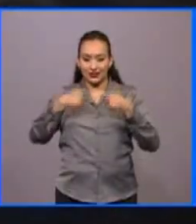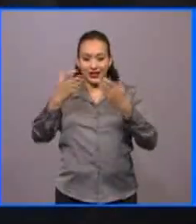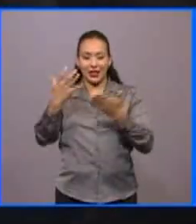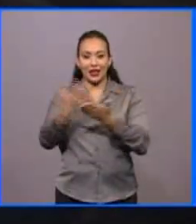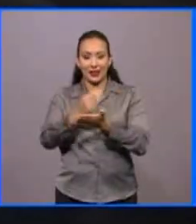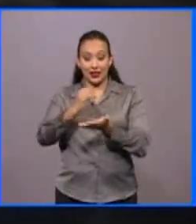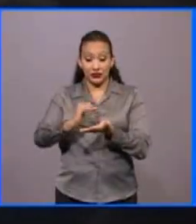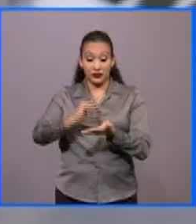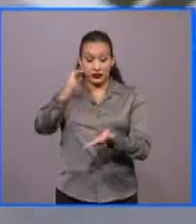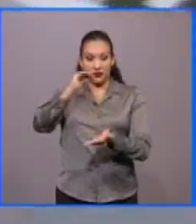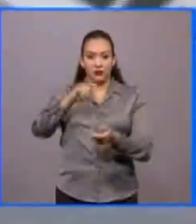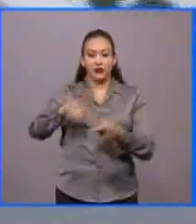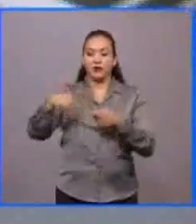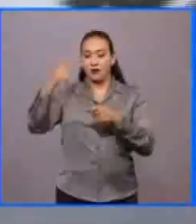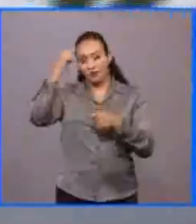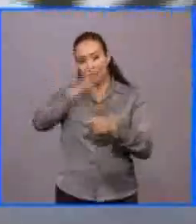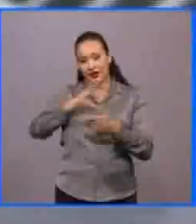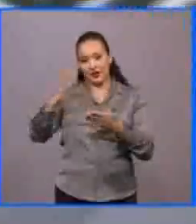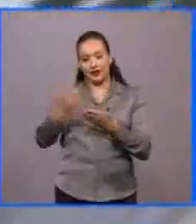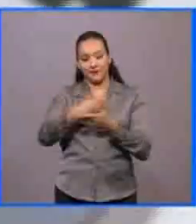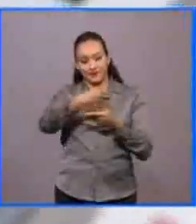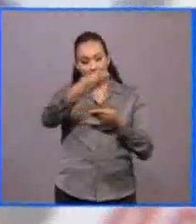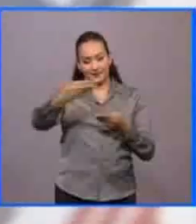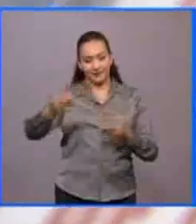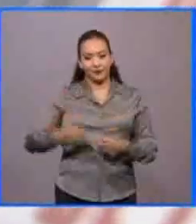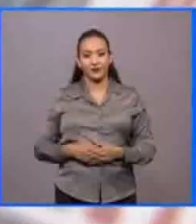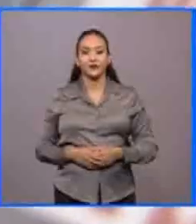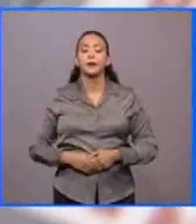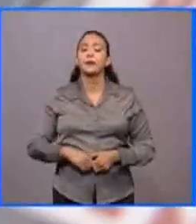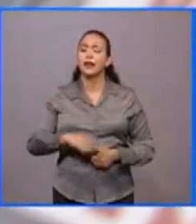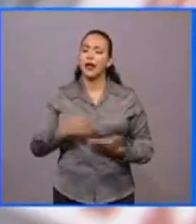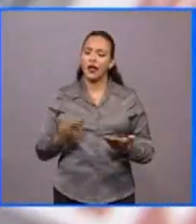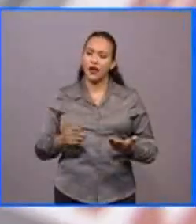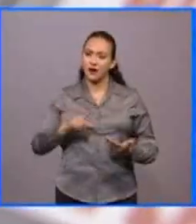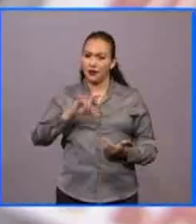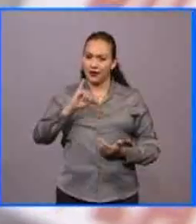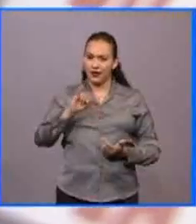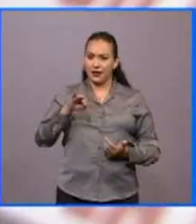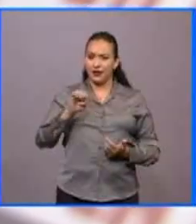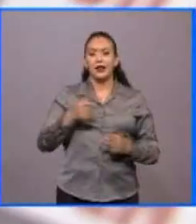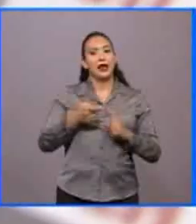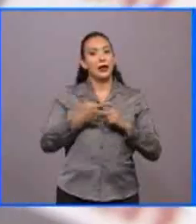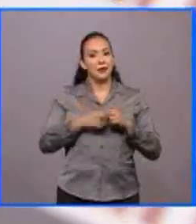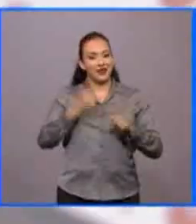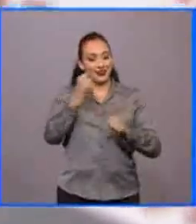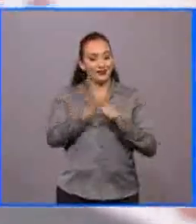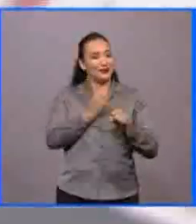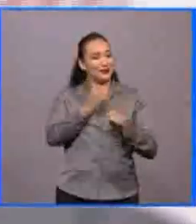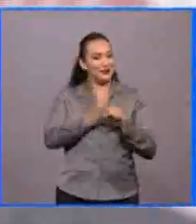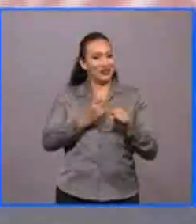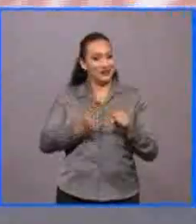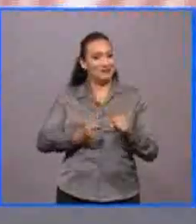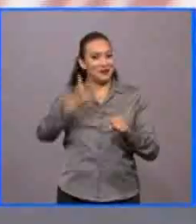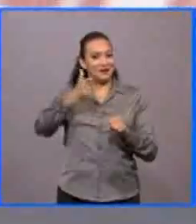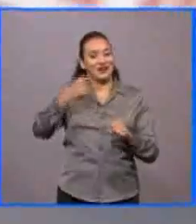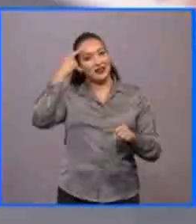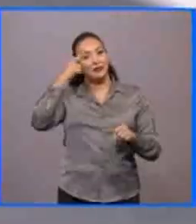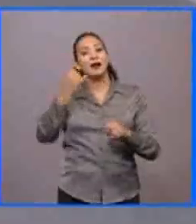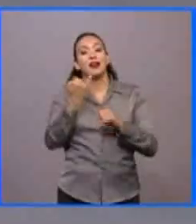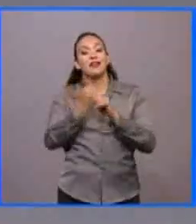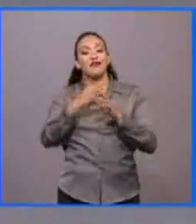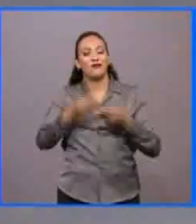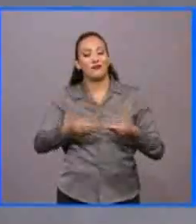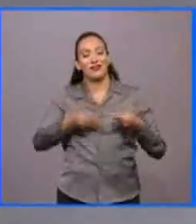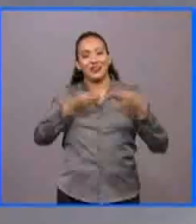de mayoría a los candidatos triunfadores. Por otro lado, el INE llevó a cabo el primer simulacro del sistema de información sobre